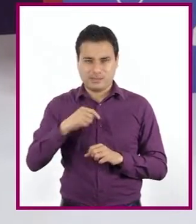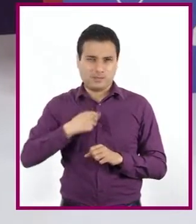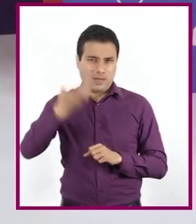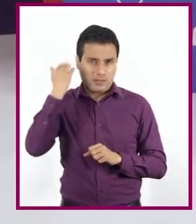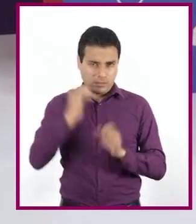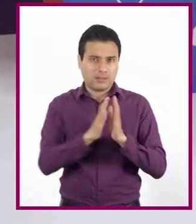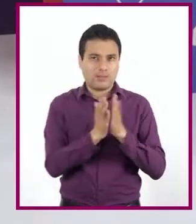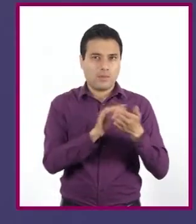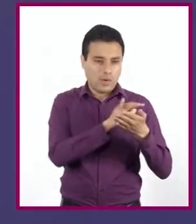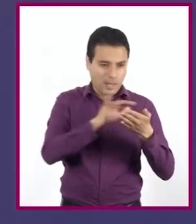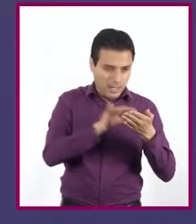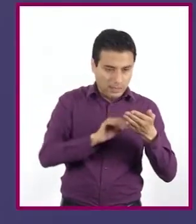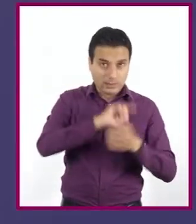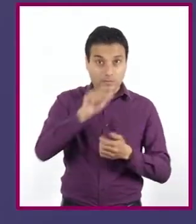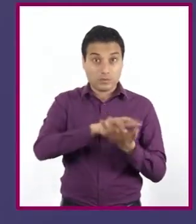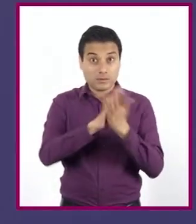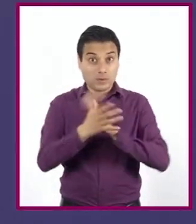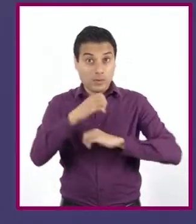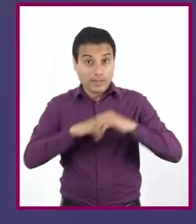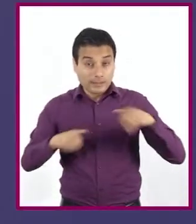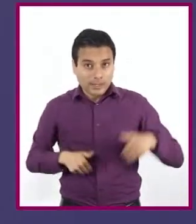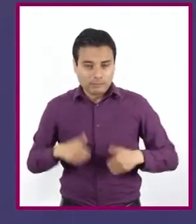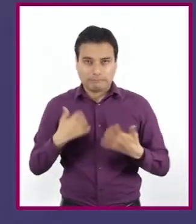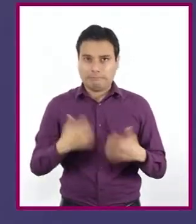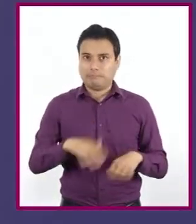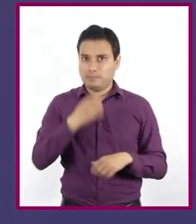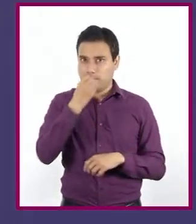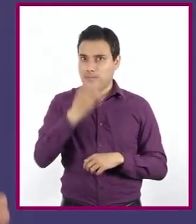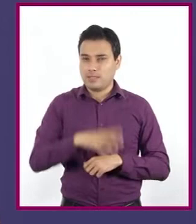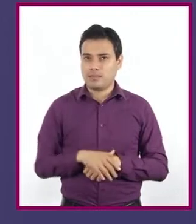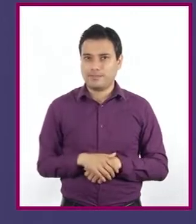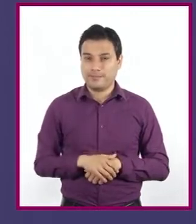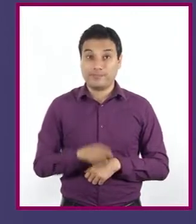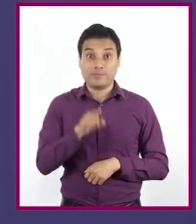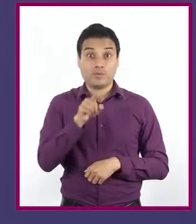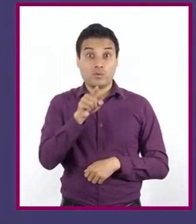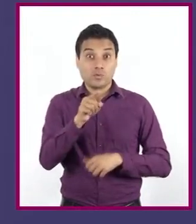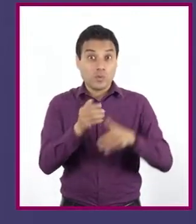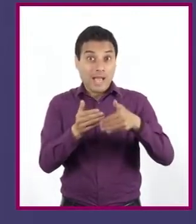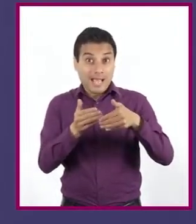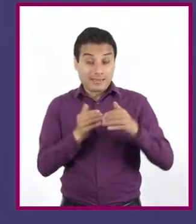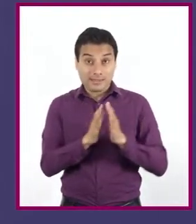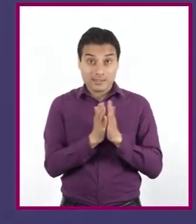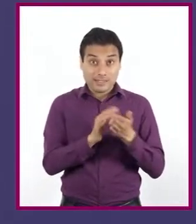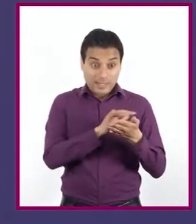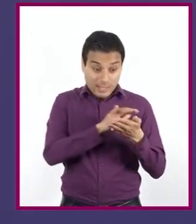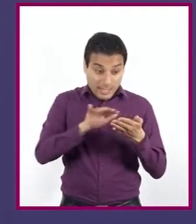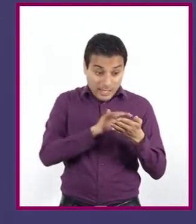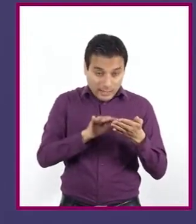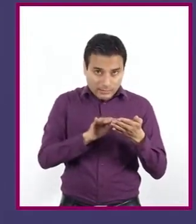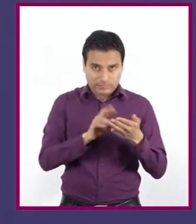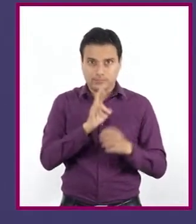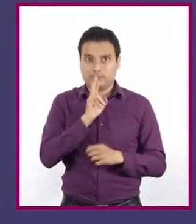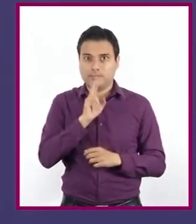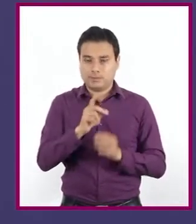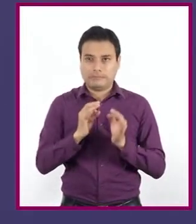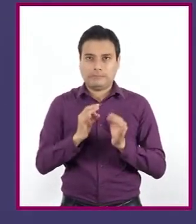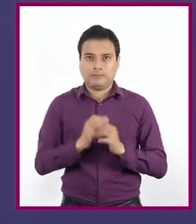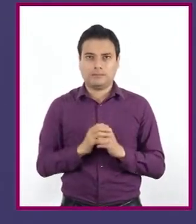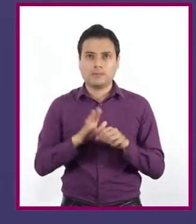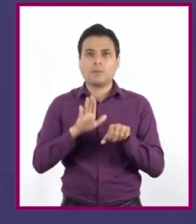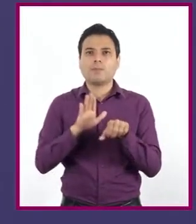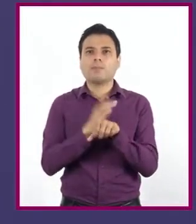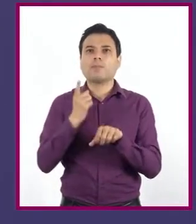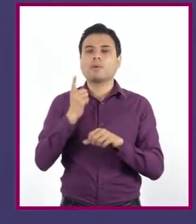fue un gran trabajo. Haber leído el texto original antes nos otorga ciertas ventajas, pues podemos tener